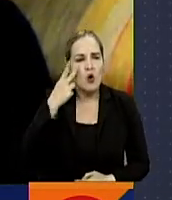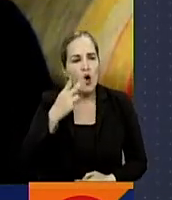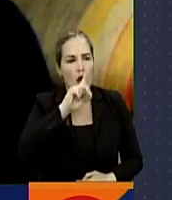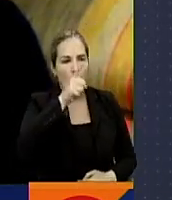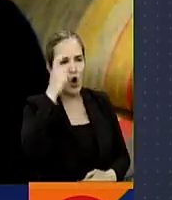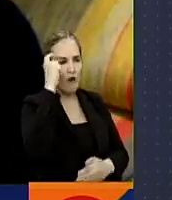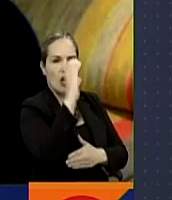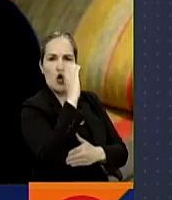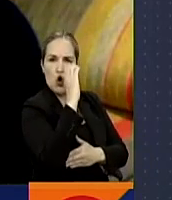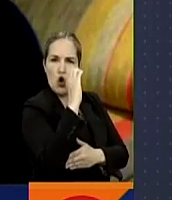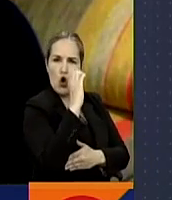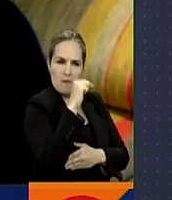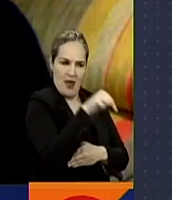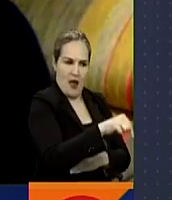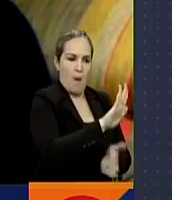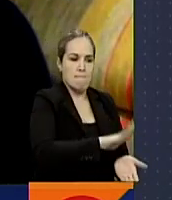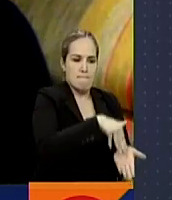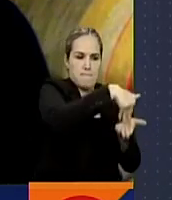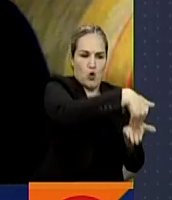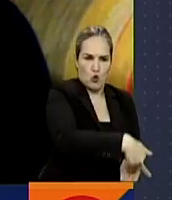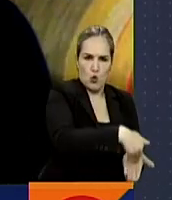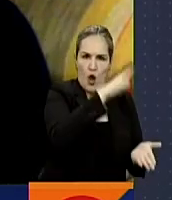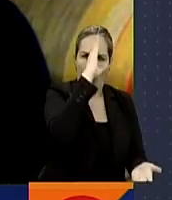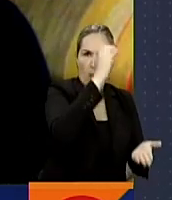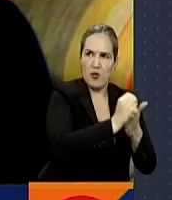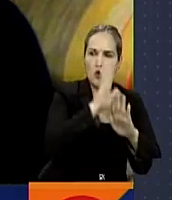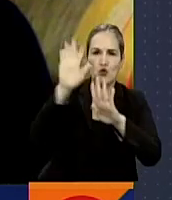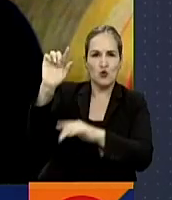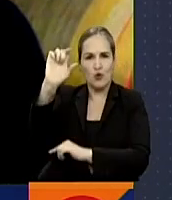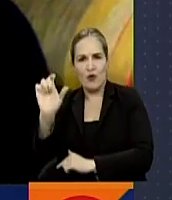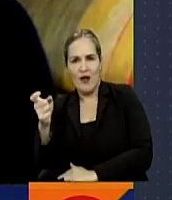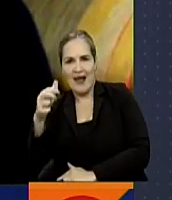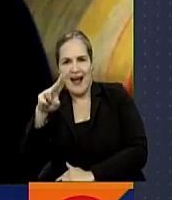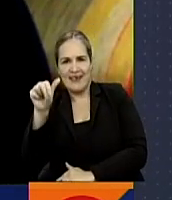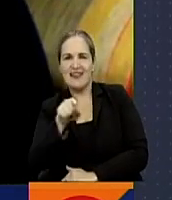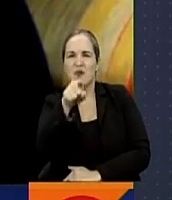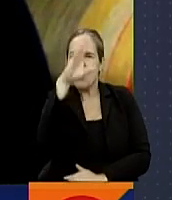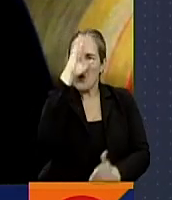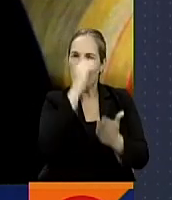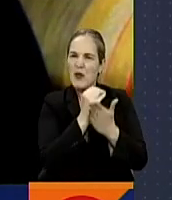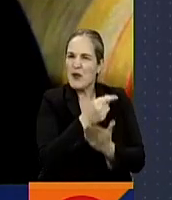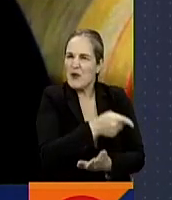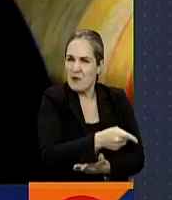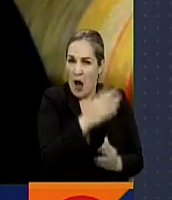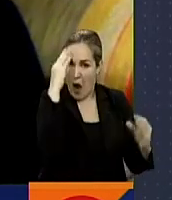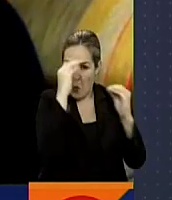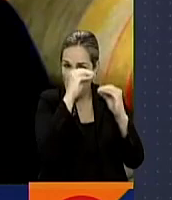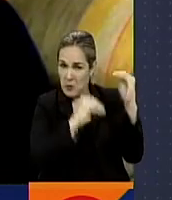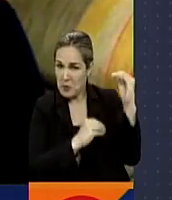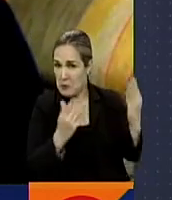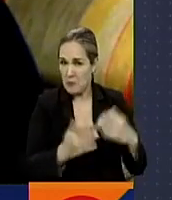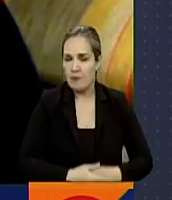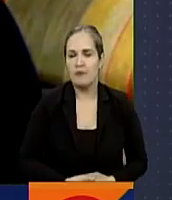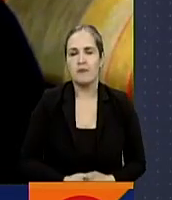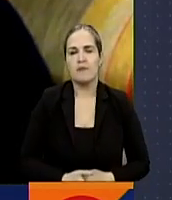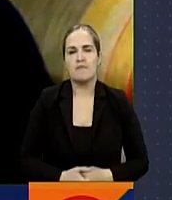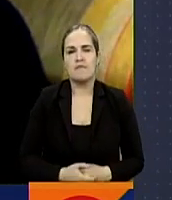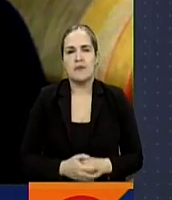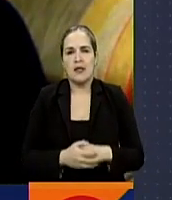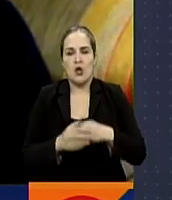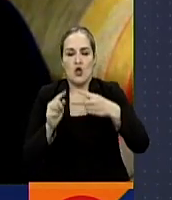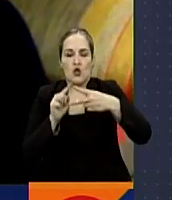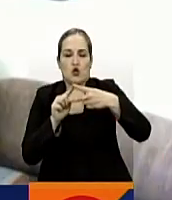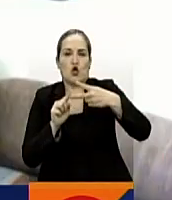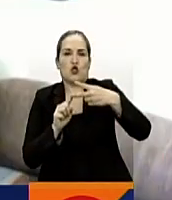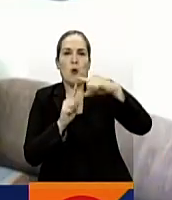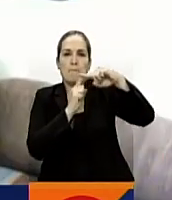lo que está pasando en la franja de gas en la actual crisis humanitaria yo creo que hay dos cosas Damaris positivas